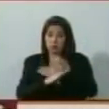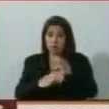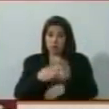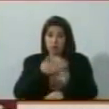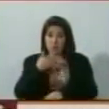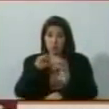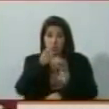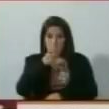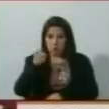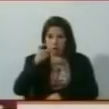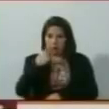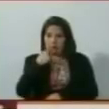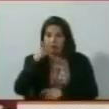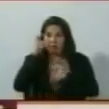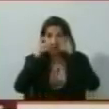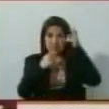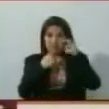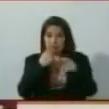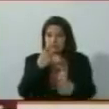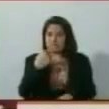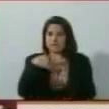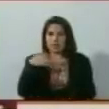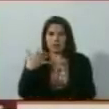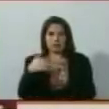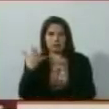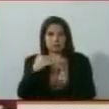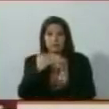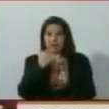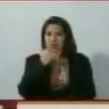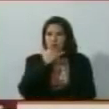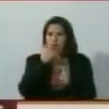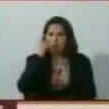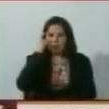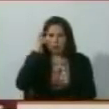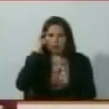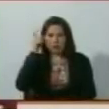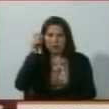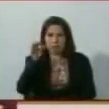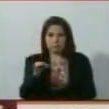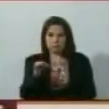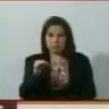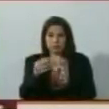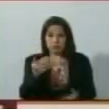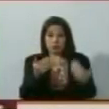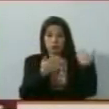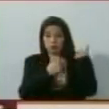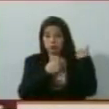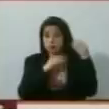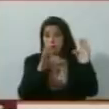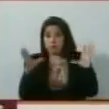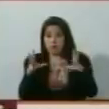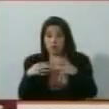equivocaba decía, me equivoqué tal día y dije tal cosa y asumía su responsabilidad.